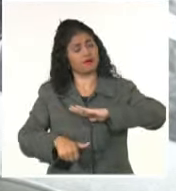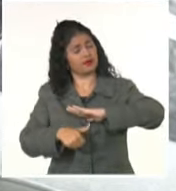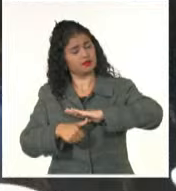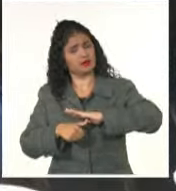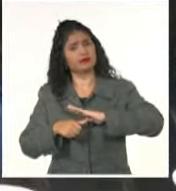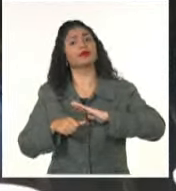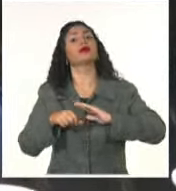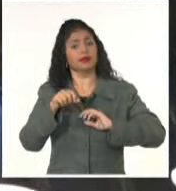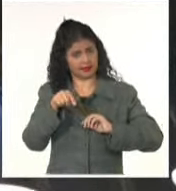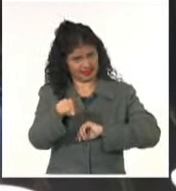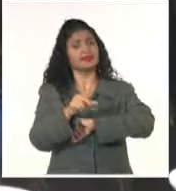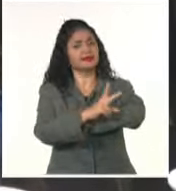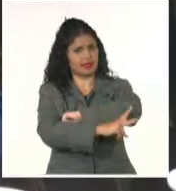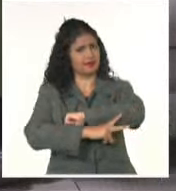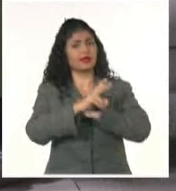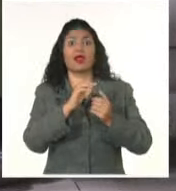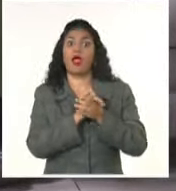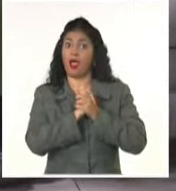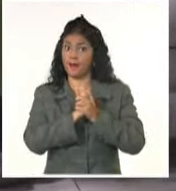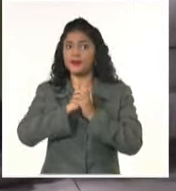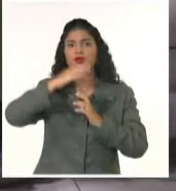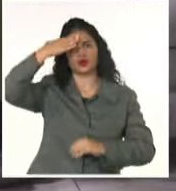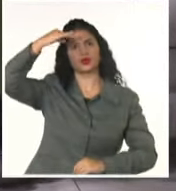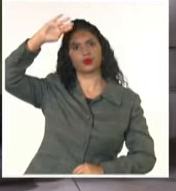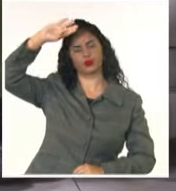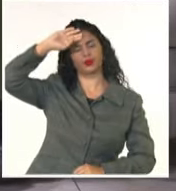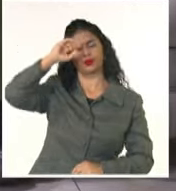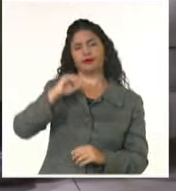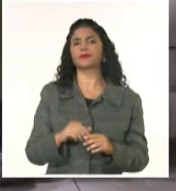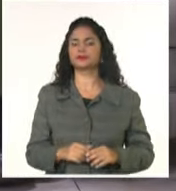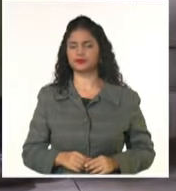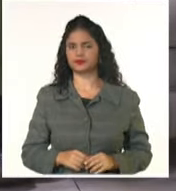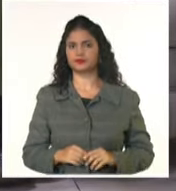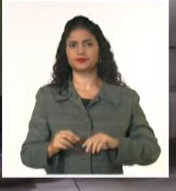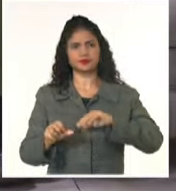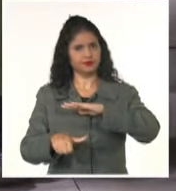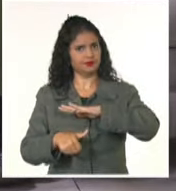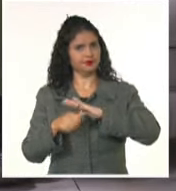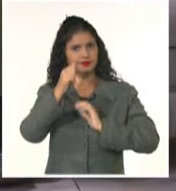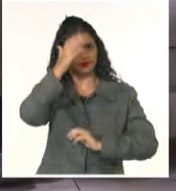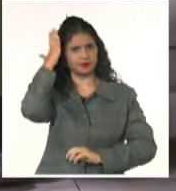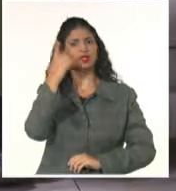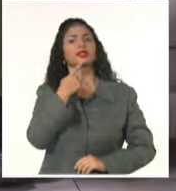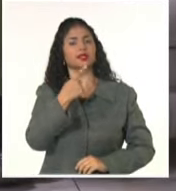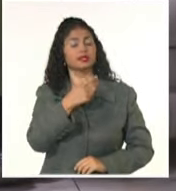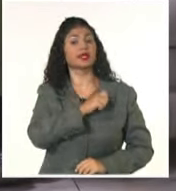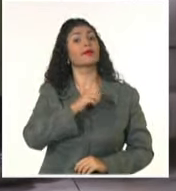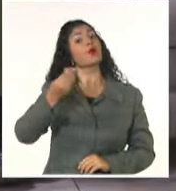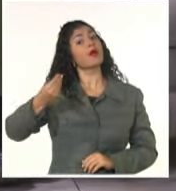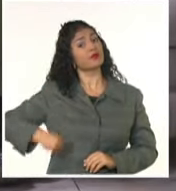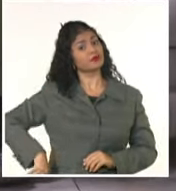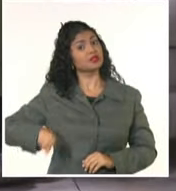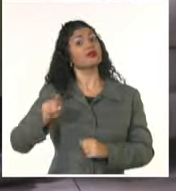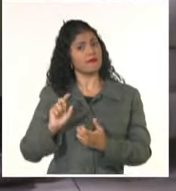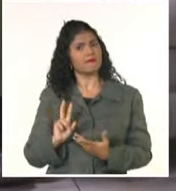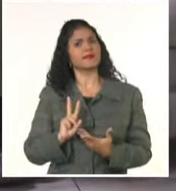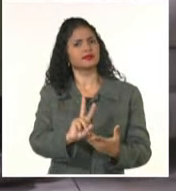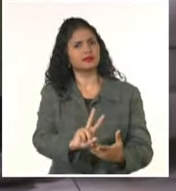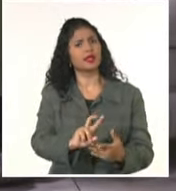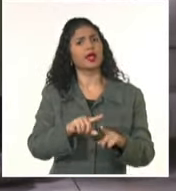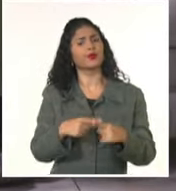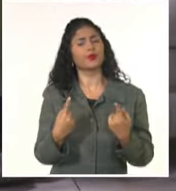un excelente amigo de Cuba. Queremos aprovechar su visita para agradecer el histórico apoyo que Namibia nos ha